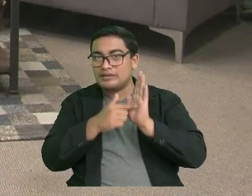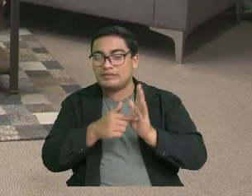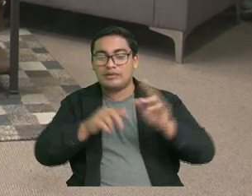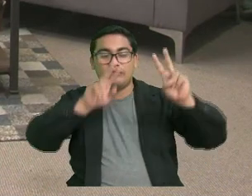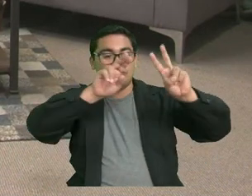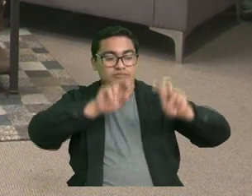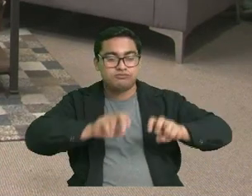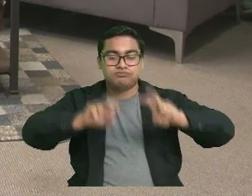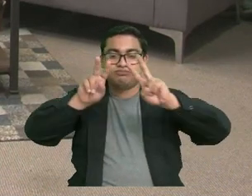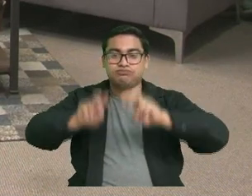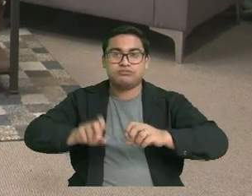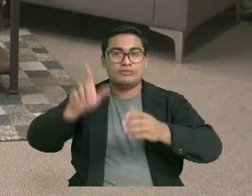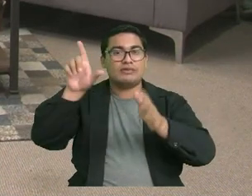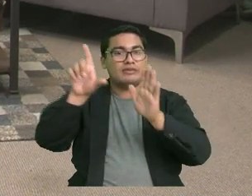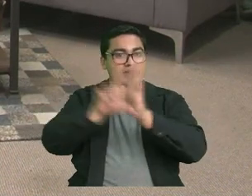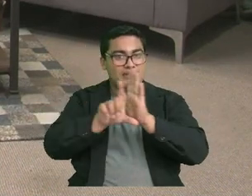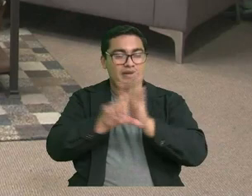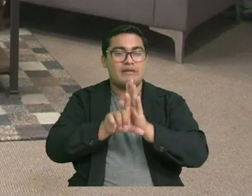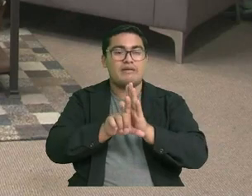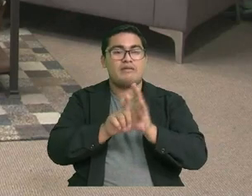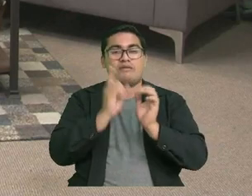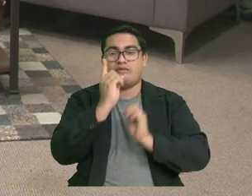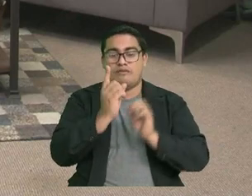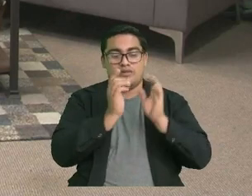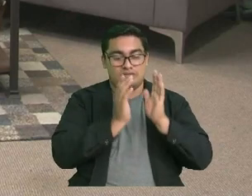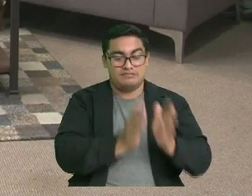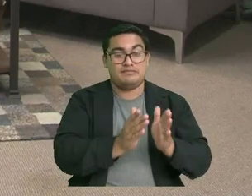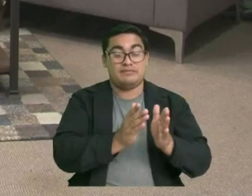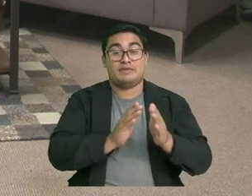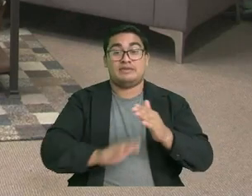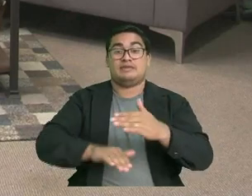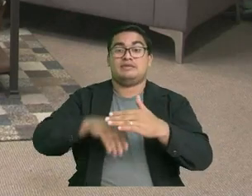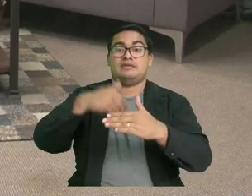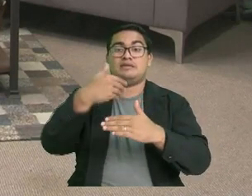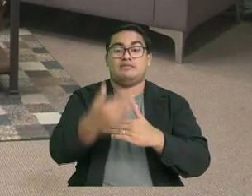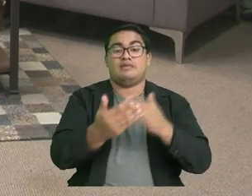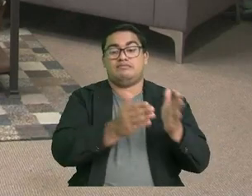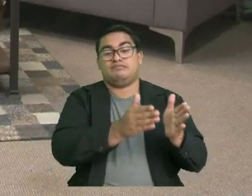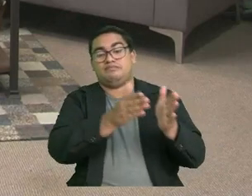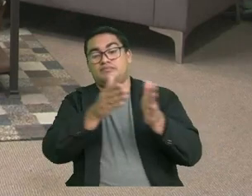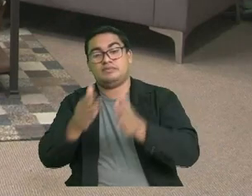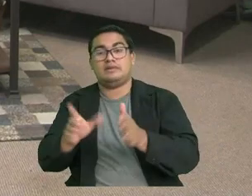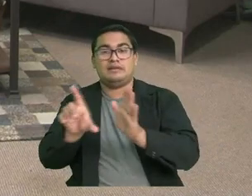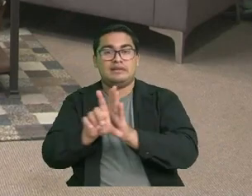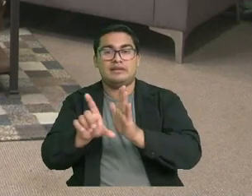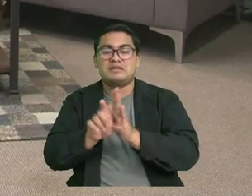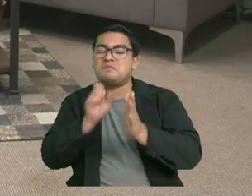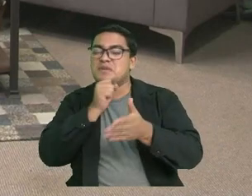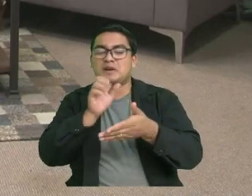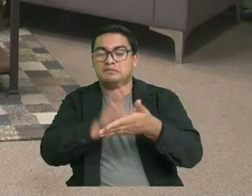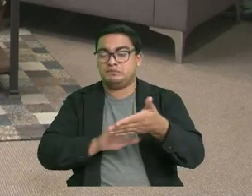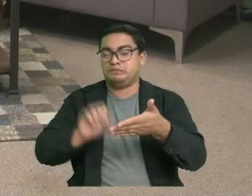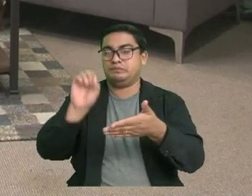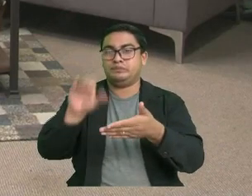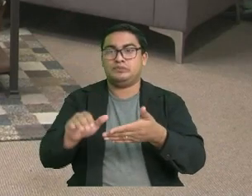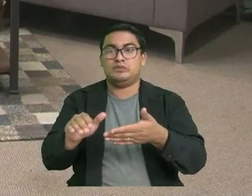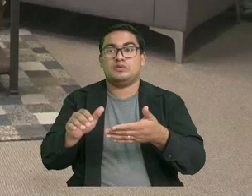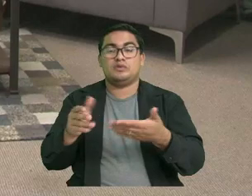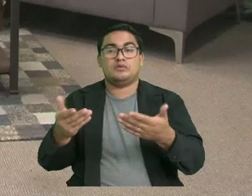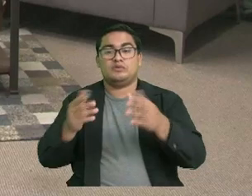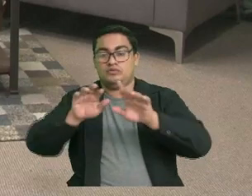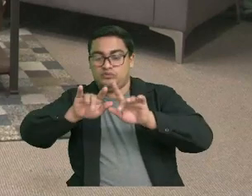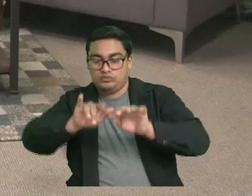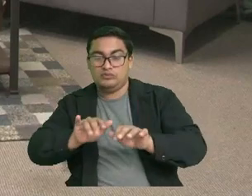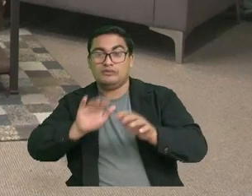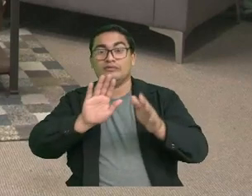examina en un primer momento, luego vas haciendo una depuración y vas ingresando al